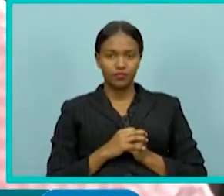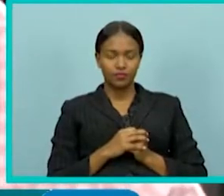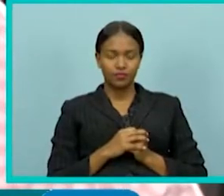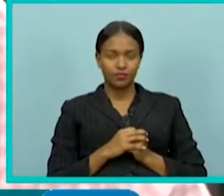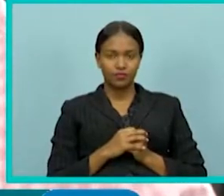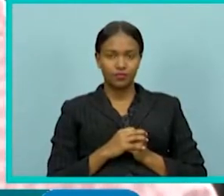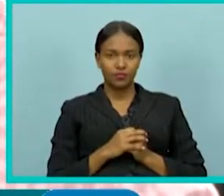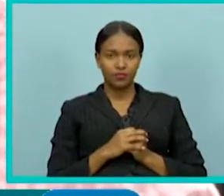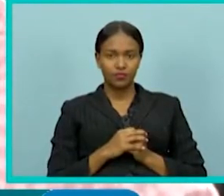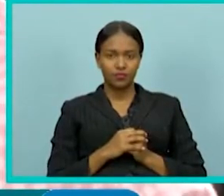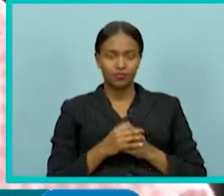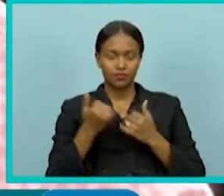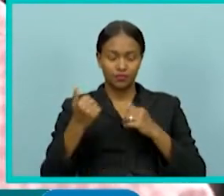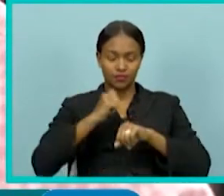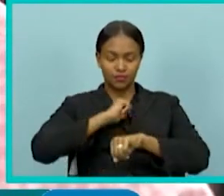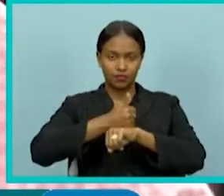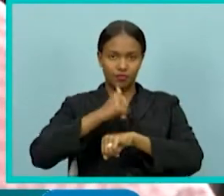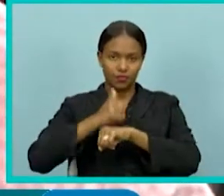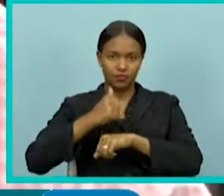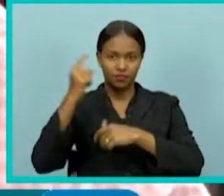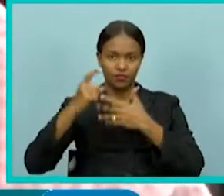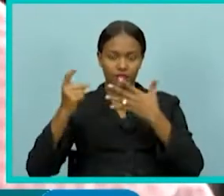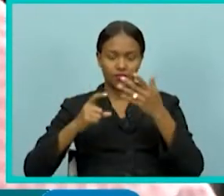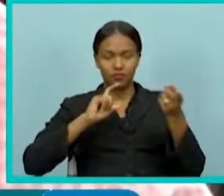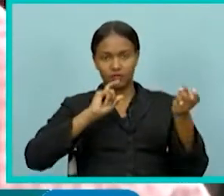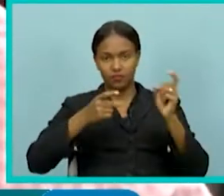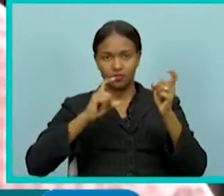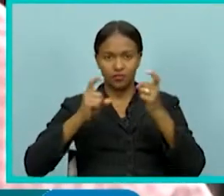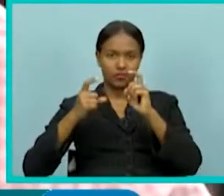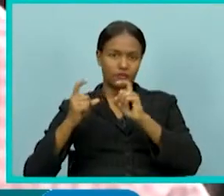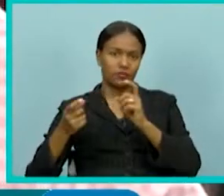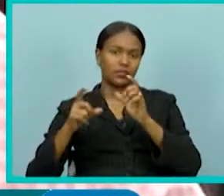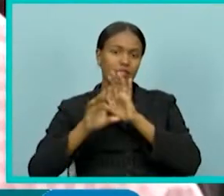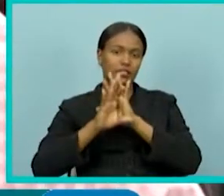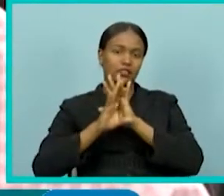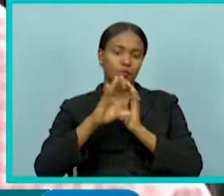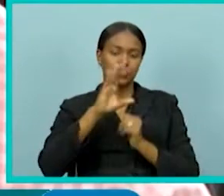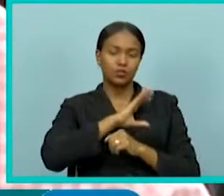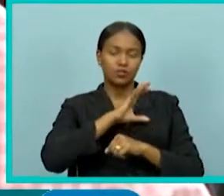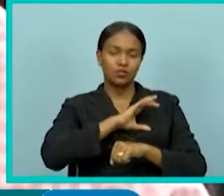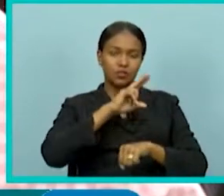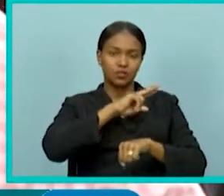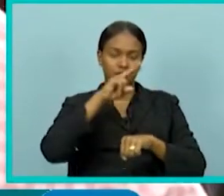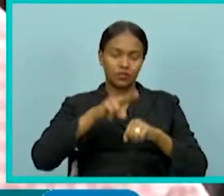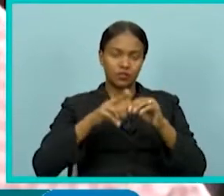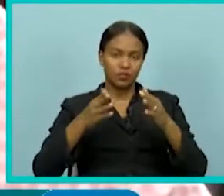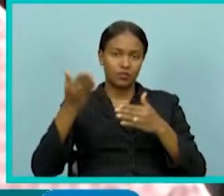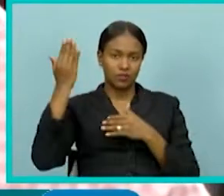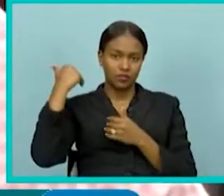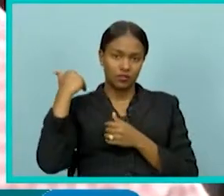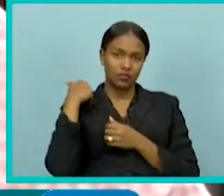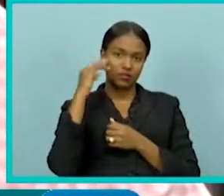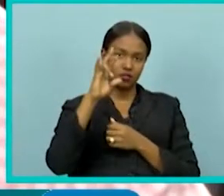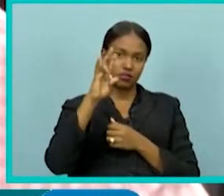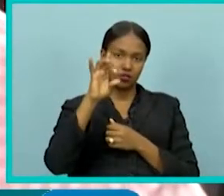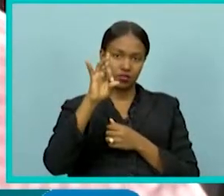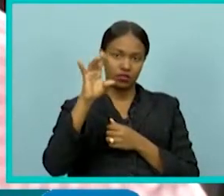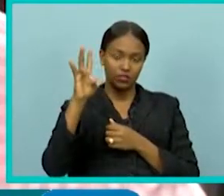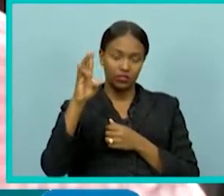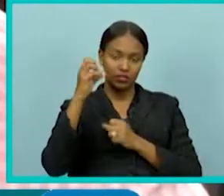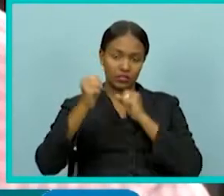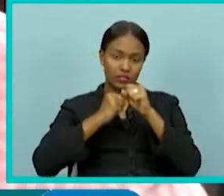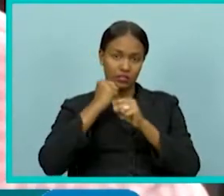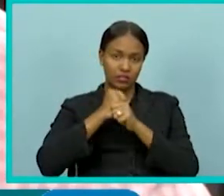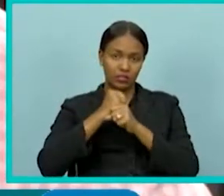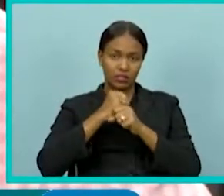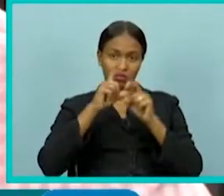implementando las medidas de cambio. Por ejemplo, la Policía Nacional tenía 87 años y nunca se le había hecho